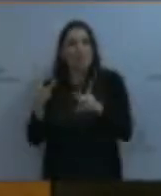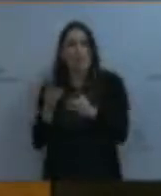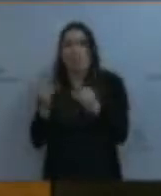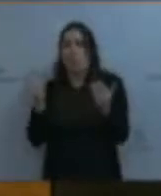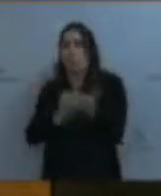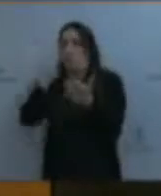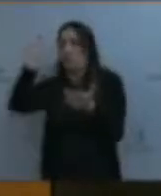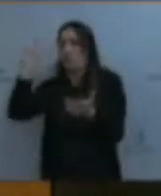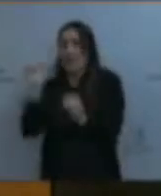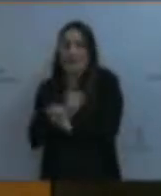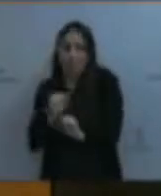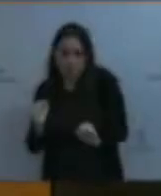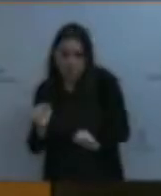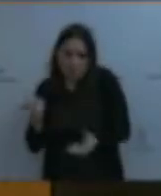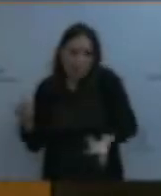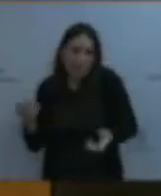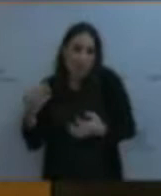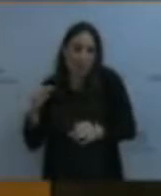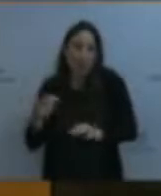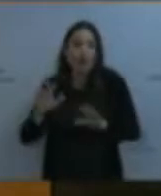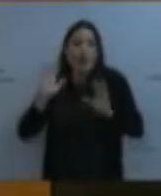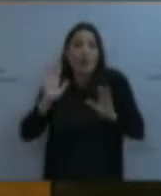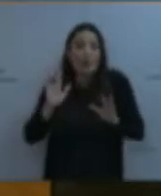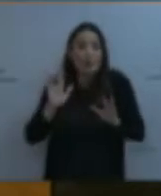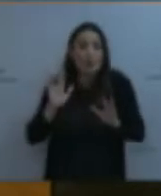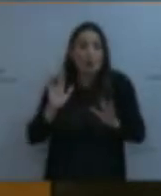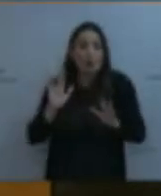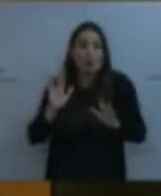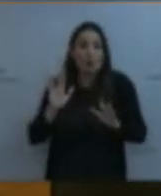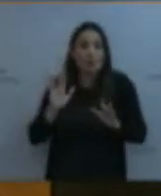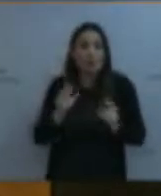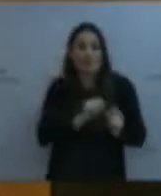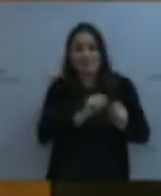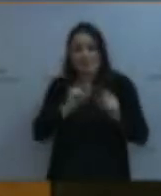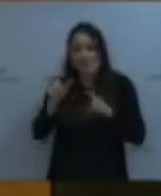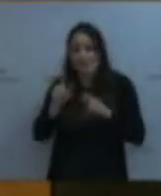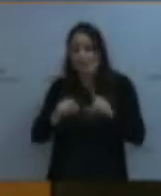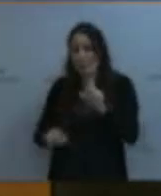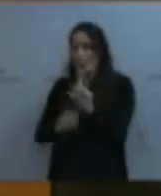de la noche a la mañana, pero no pueden ser el su horizonte,